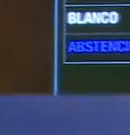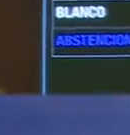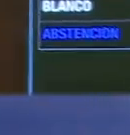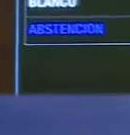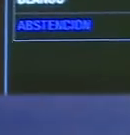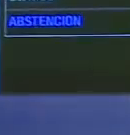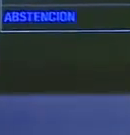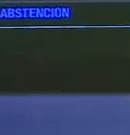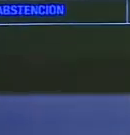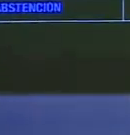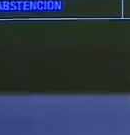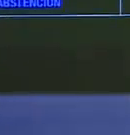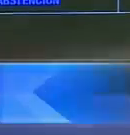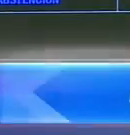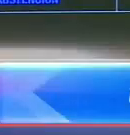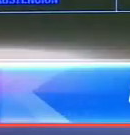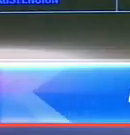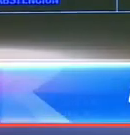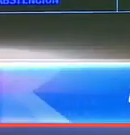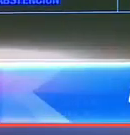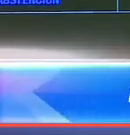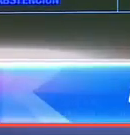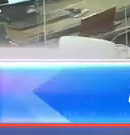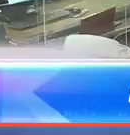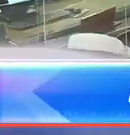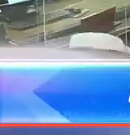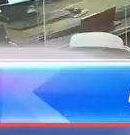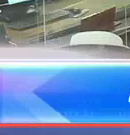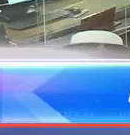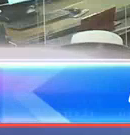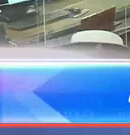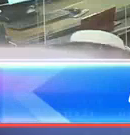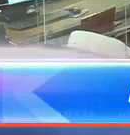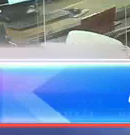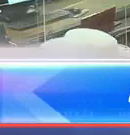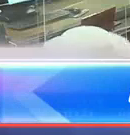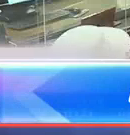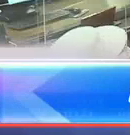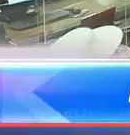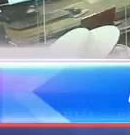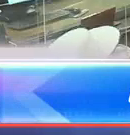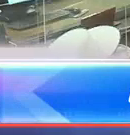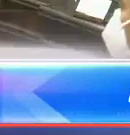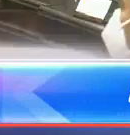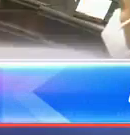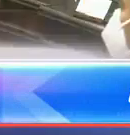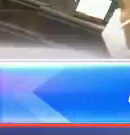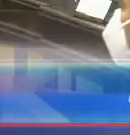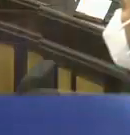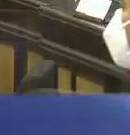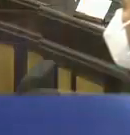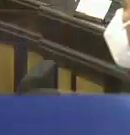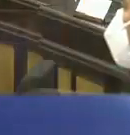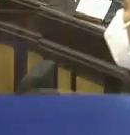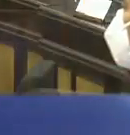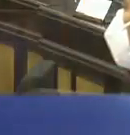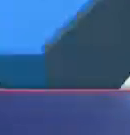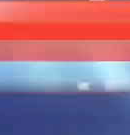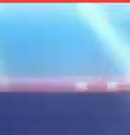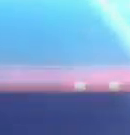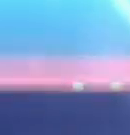Pachakutik y el Partido Social Cristiano presidirán la Comisión de Régimen Económico de la Asamblea Nacional.